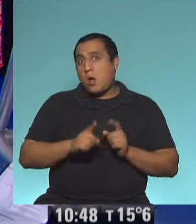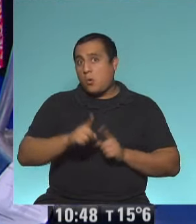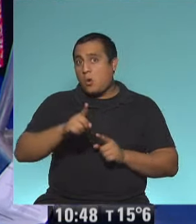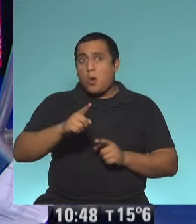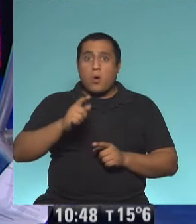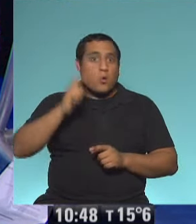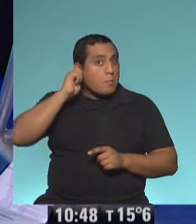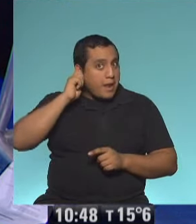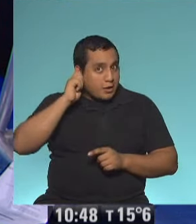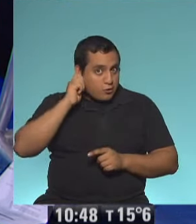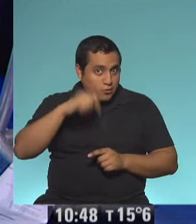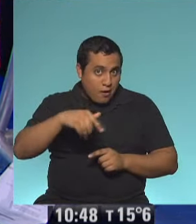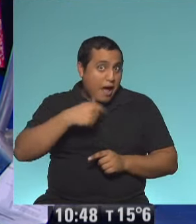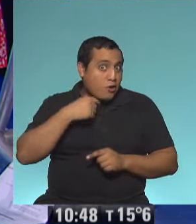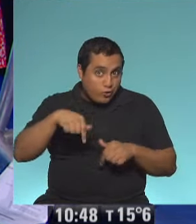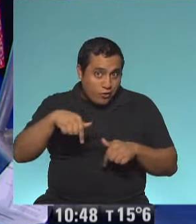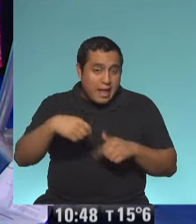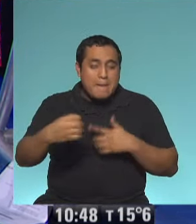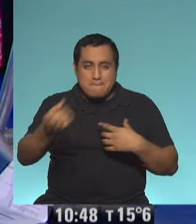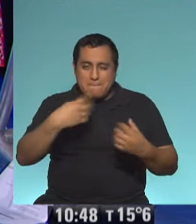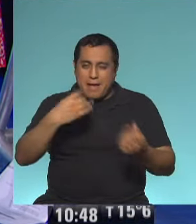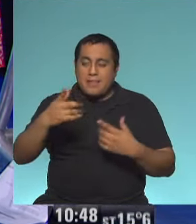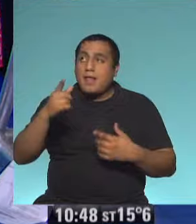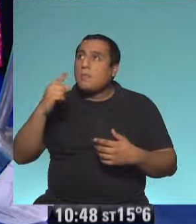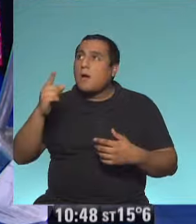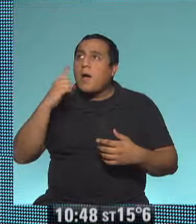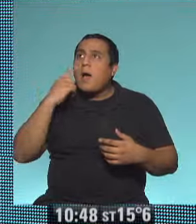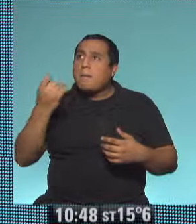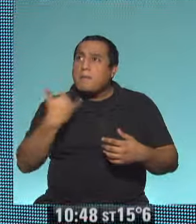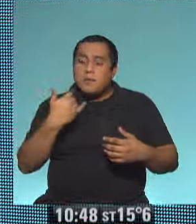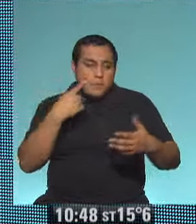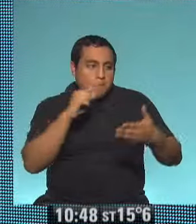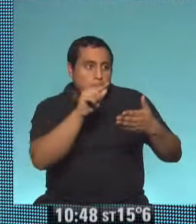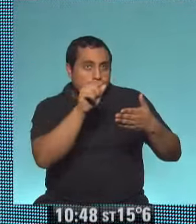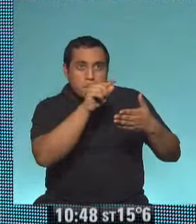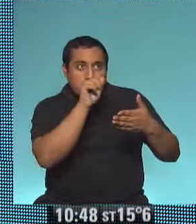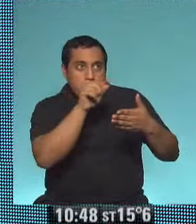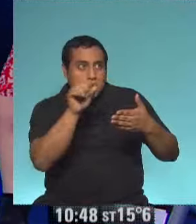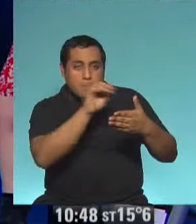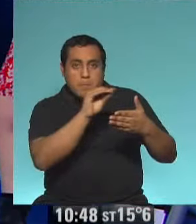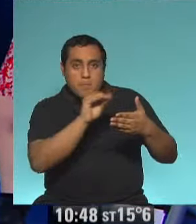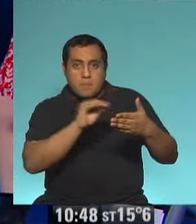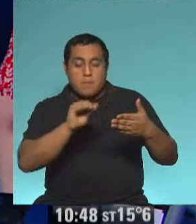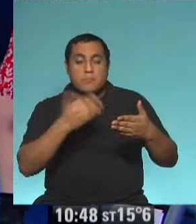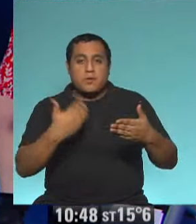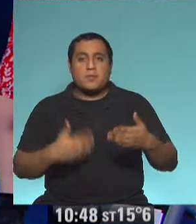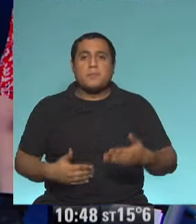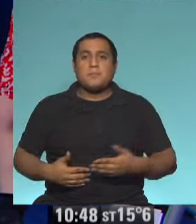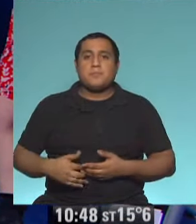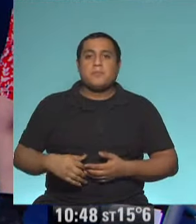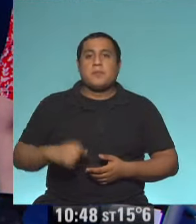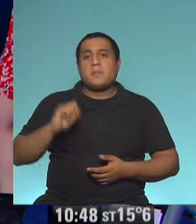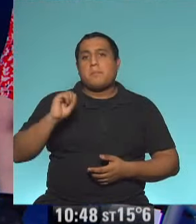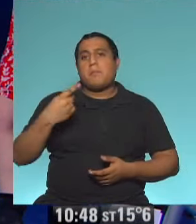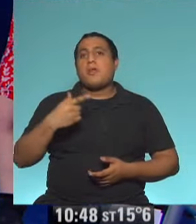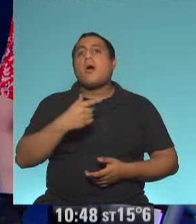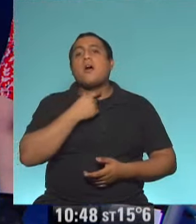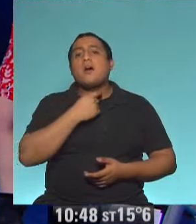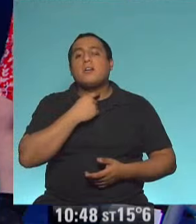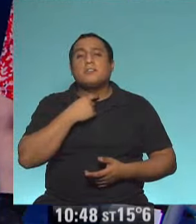en agosto nos pueden mandar para que busquemos en el calendario dónde está su cumpleaños. Tenemos el 1 de agosto,